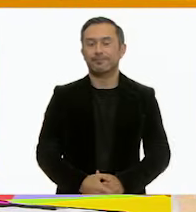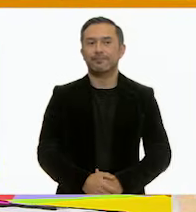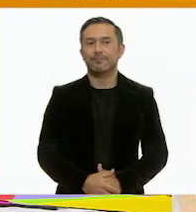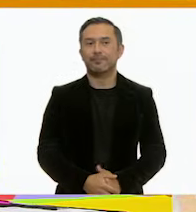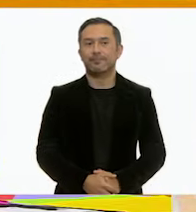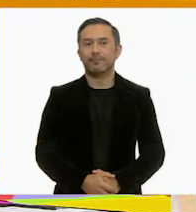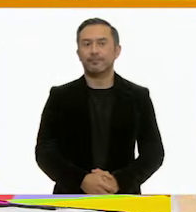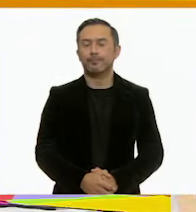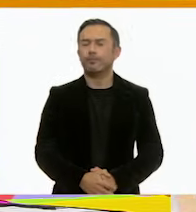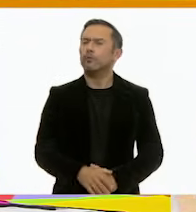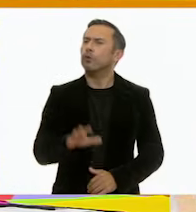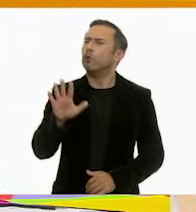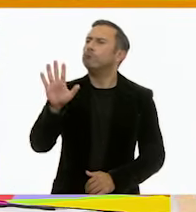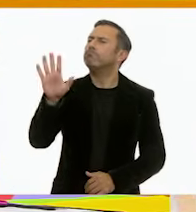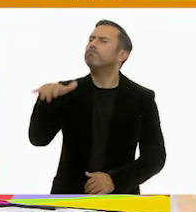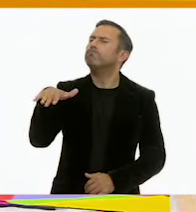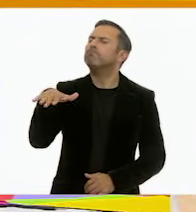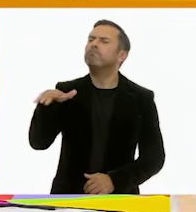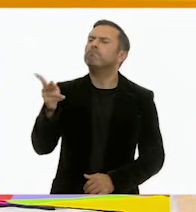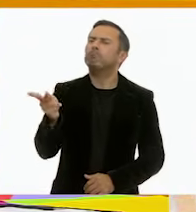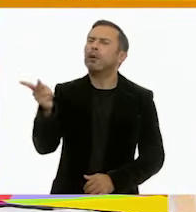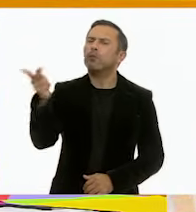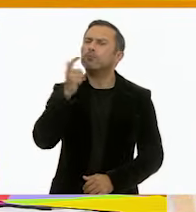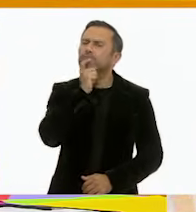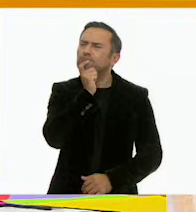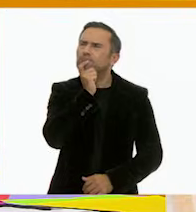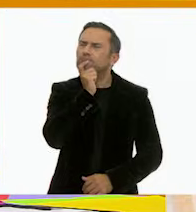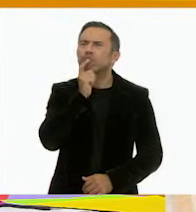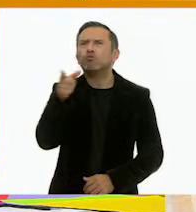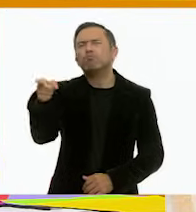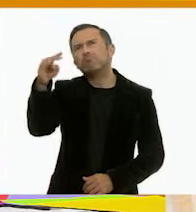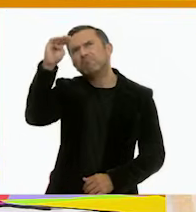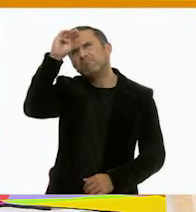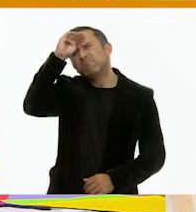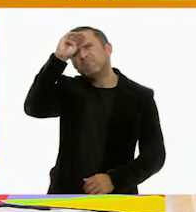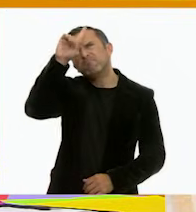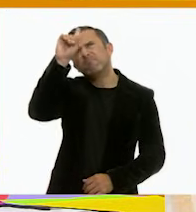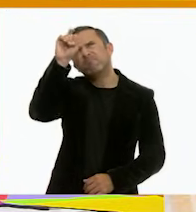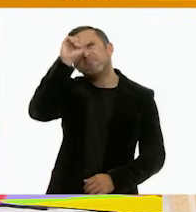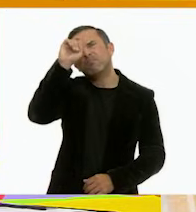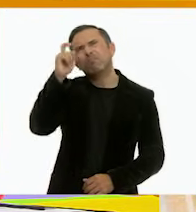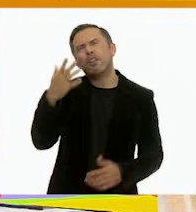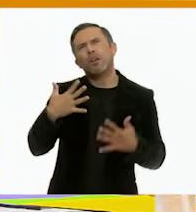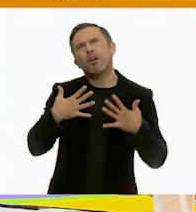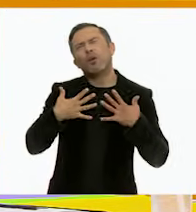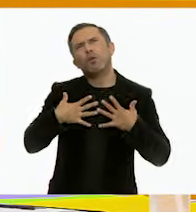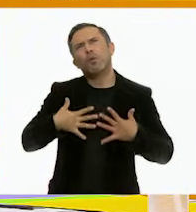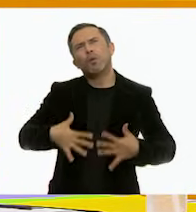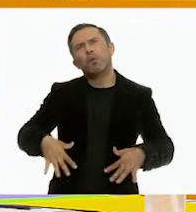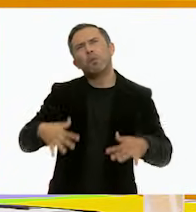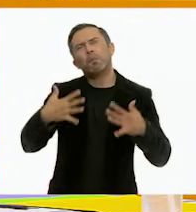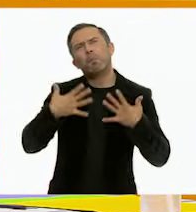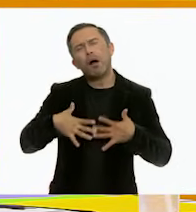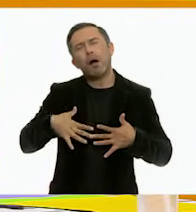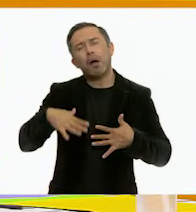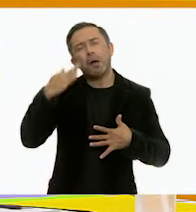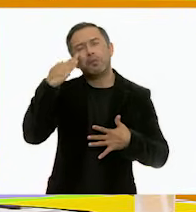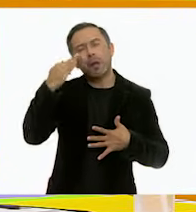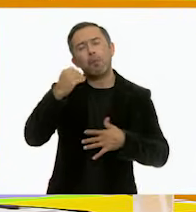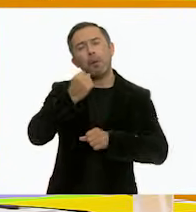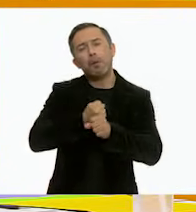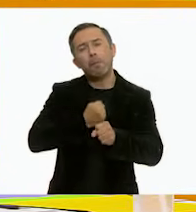Alexia, ¿te has preguntado alguna vez por qué la ropa que utilizamos con el paso del tiempo ya no nos queda